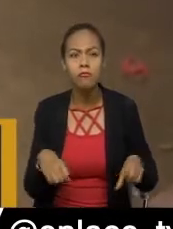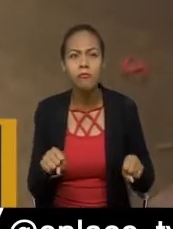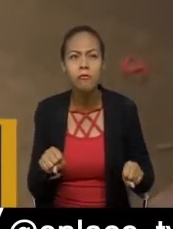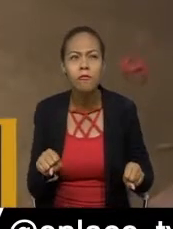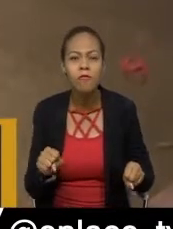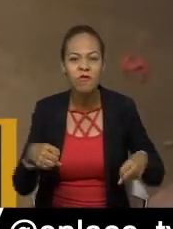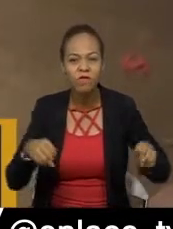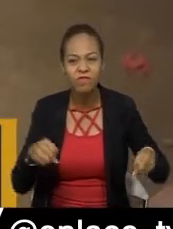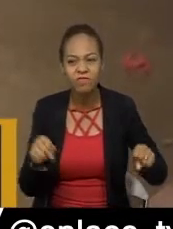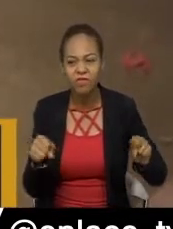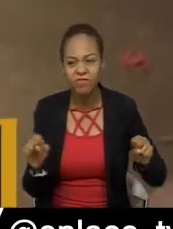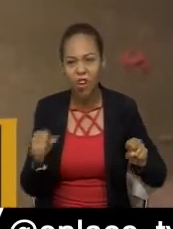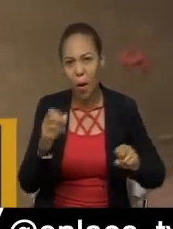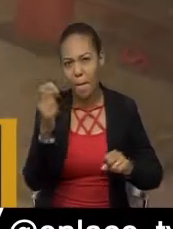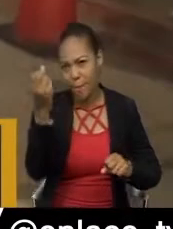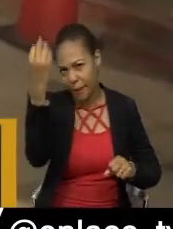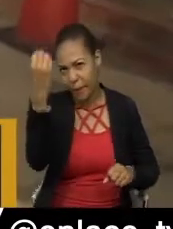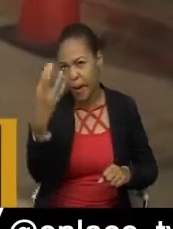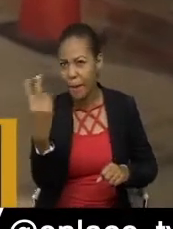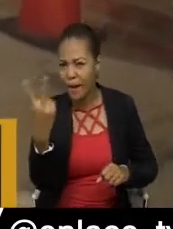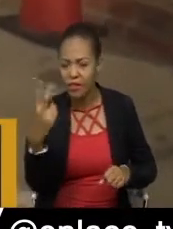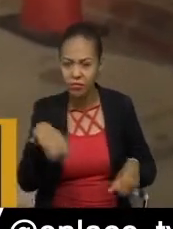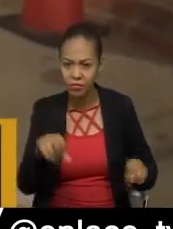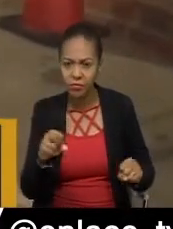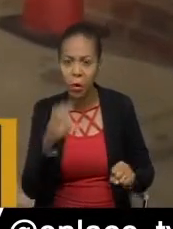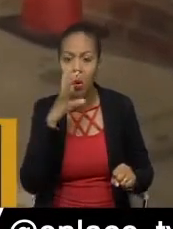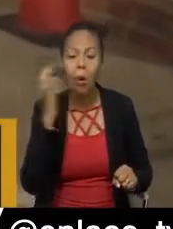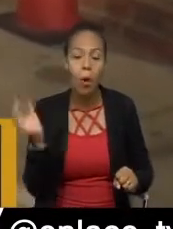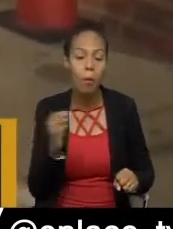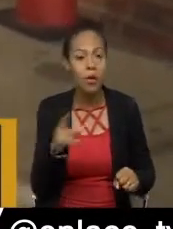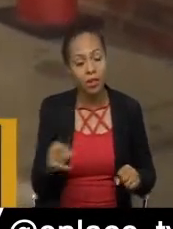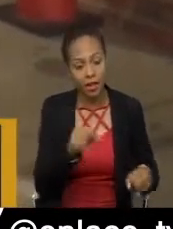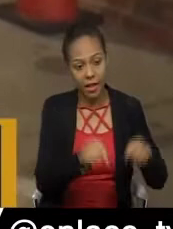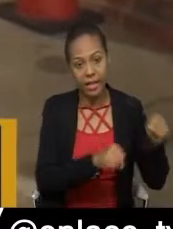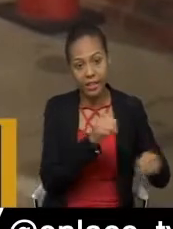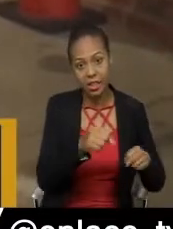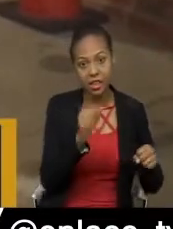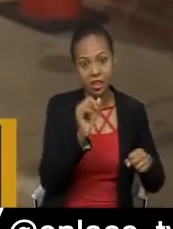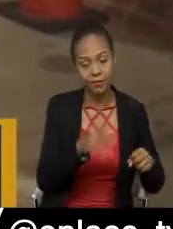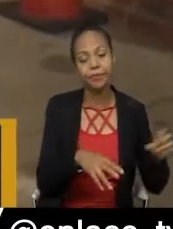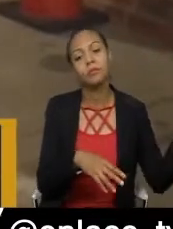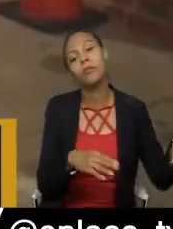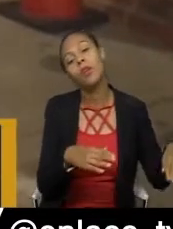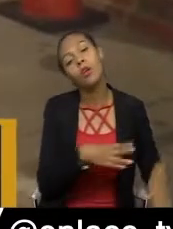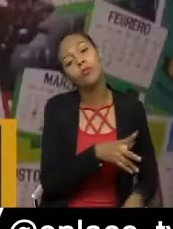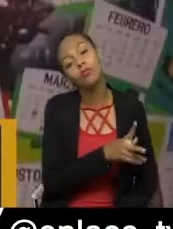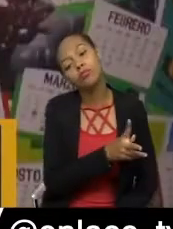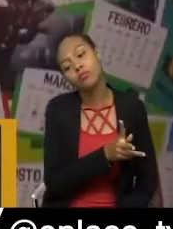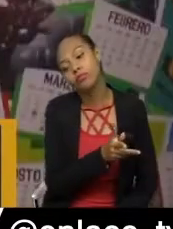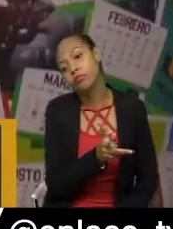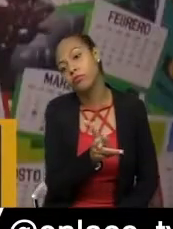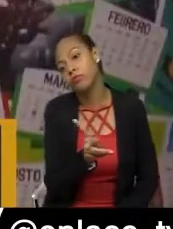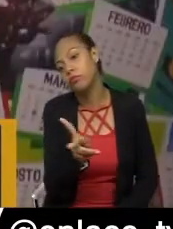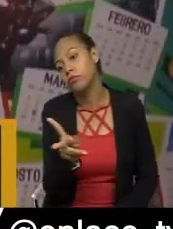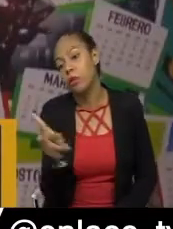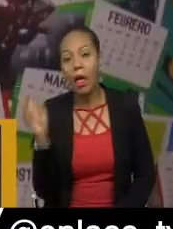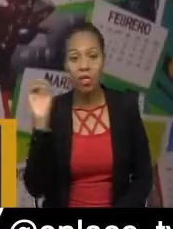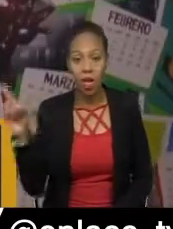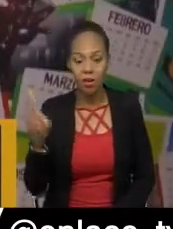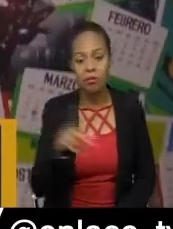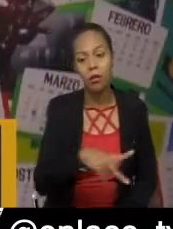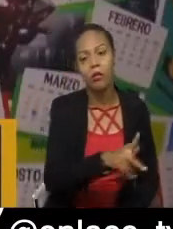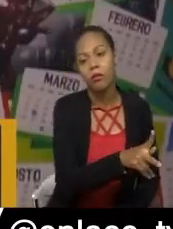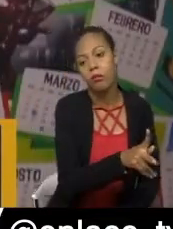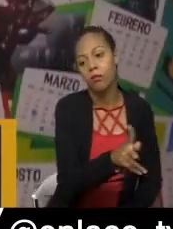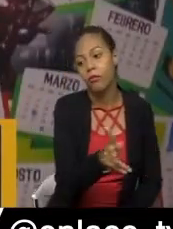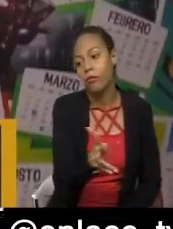y en ese momento el señor de la bicicleta, que va por el carril izquierdo, hace el cruce de un momento a otro hacia la derecha, y es